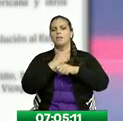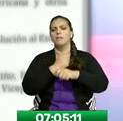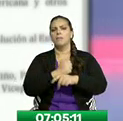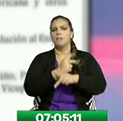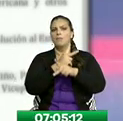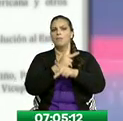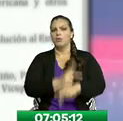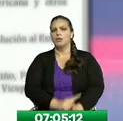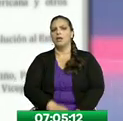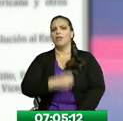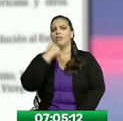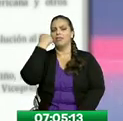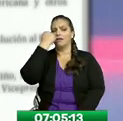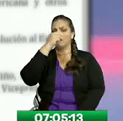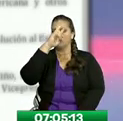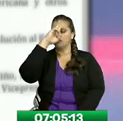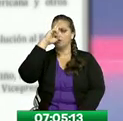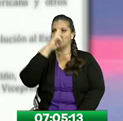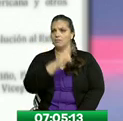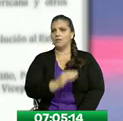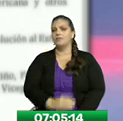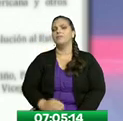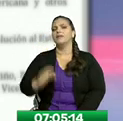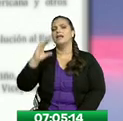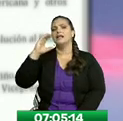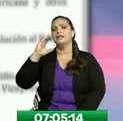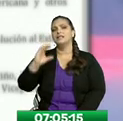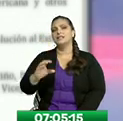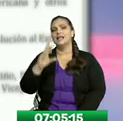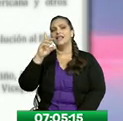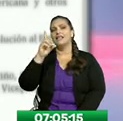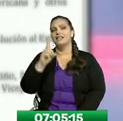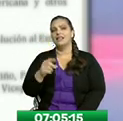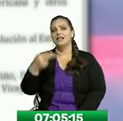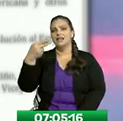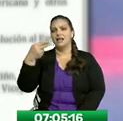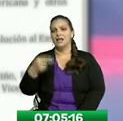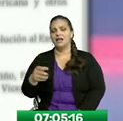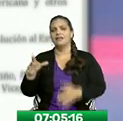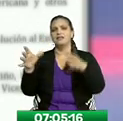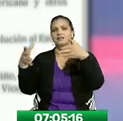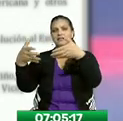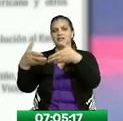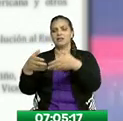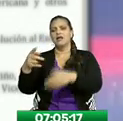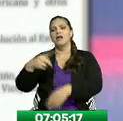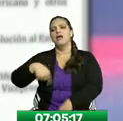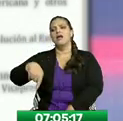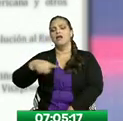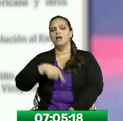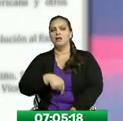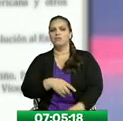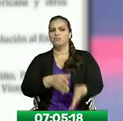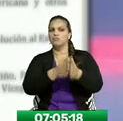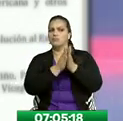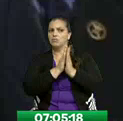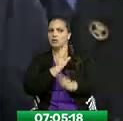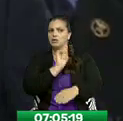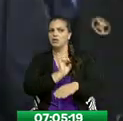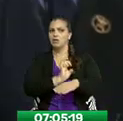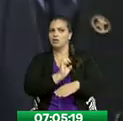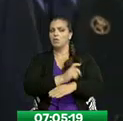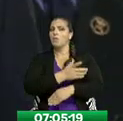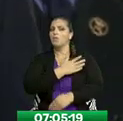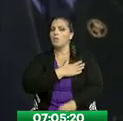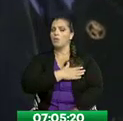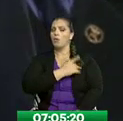derechos. La comisión de la CIDH da un plazo de 15 días al Estado para que adopte las medidas cautelares acordadas.